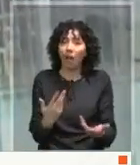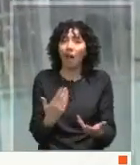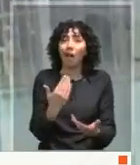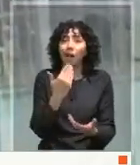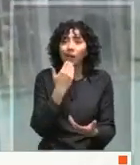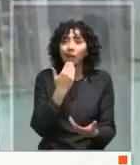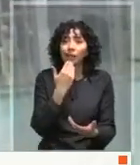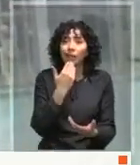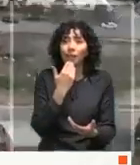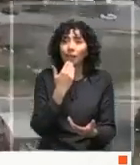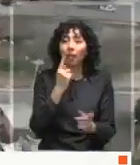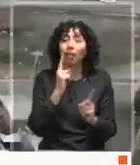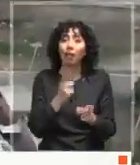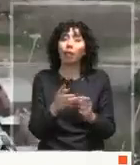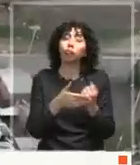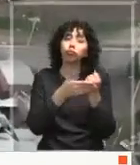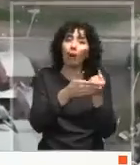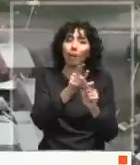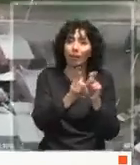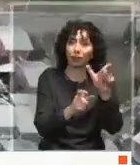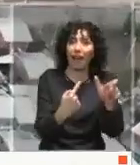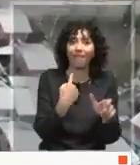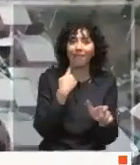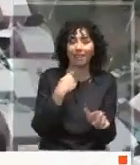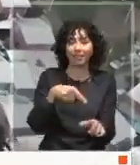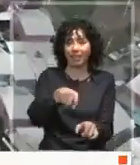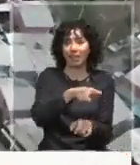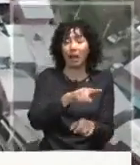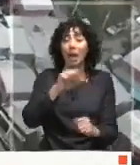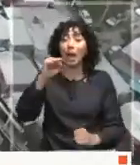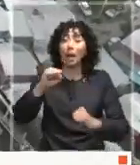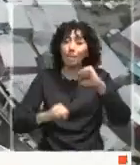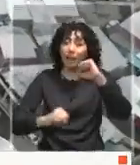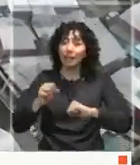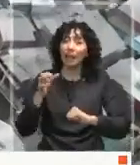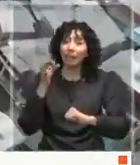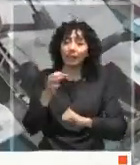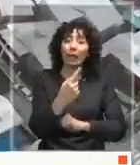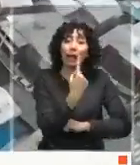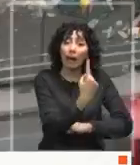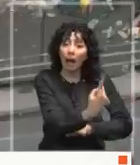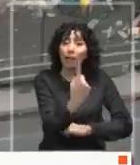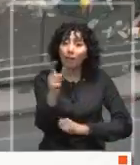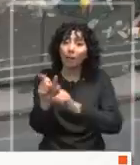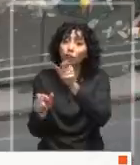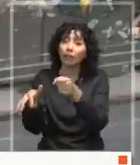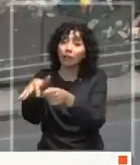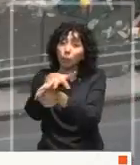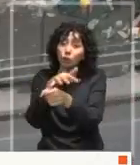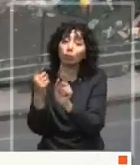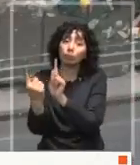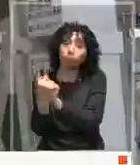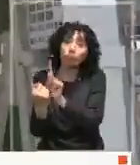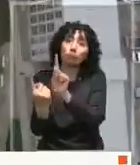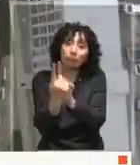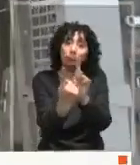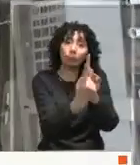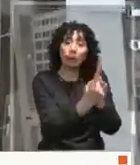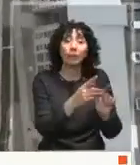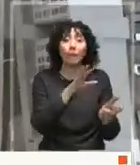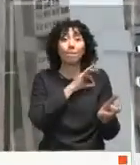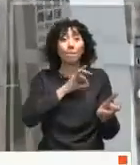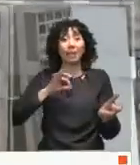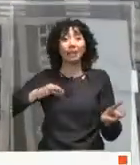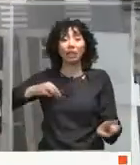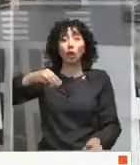entregada a los usuarios afectados. La empresa aseguró que revisará el caso de cada persona. Por su parte, el Ministerio de Obras Públicas se comunicó